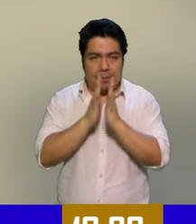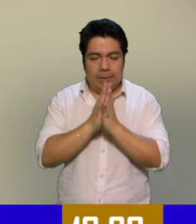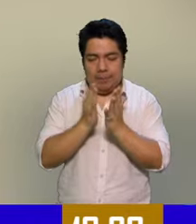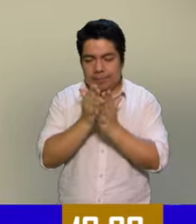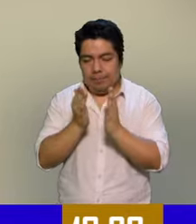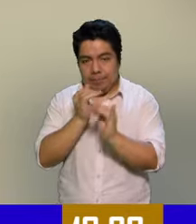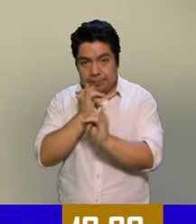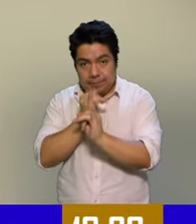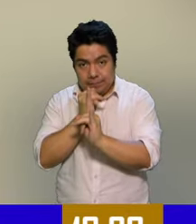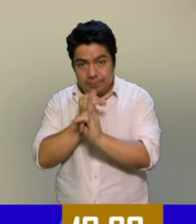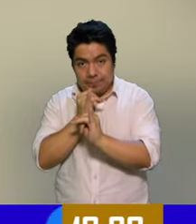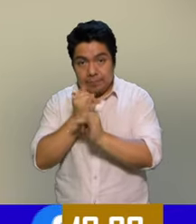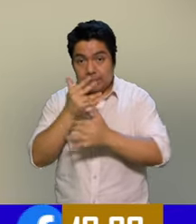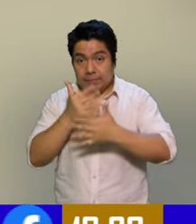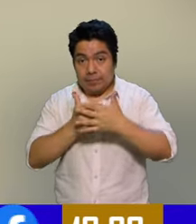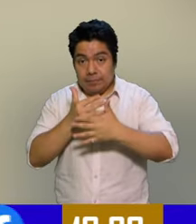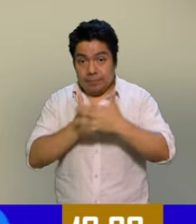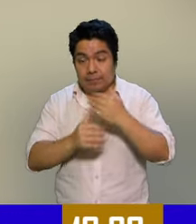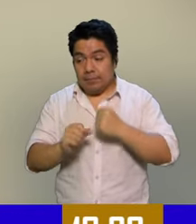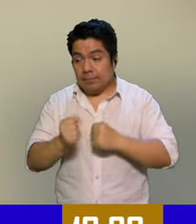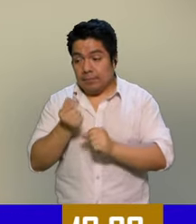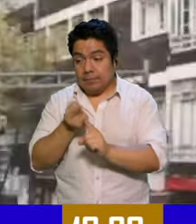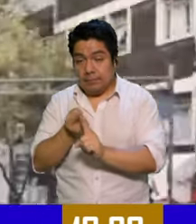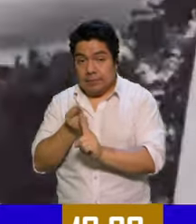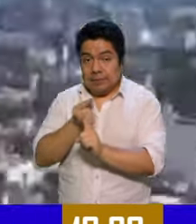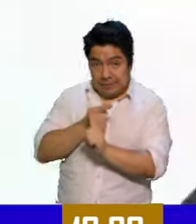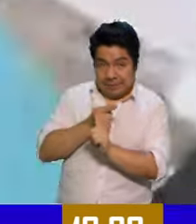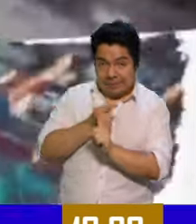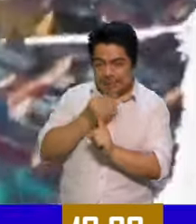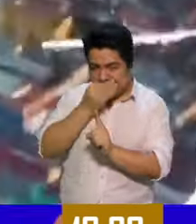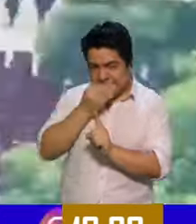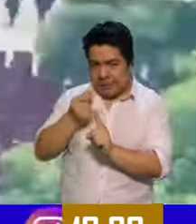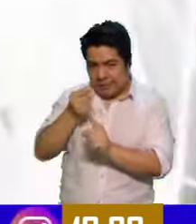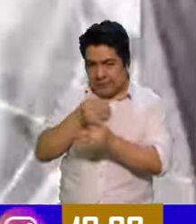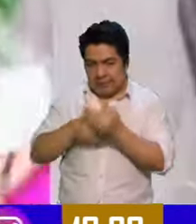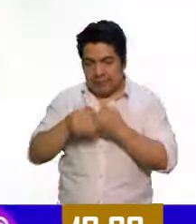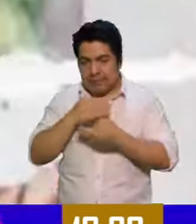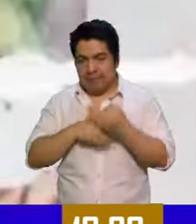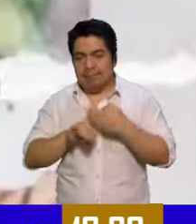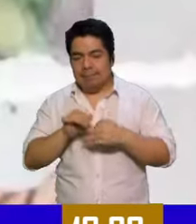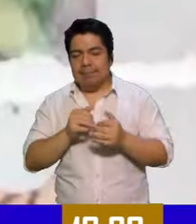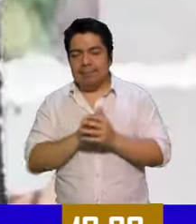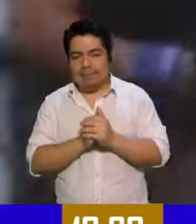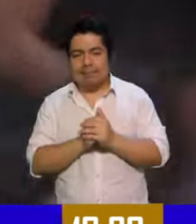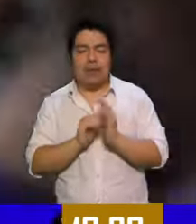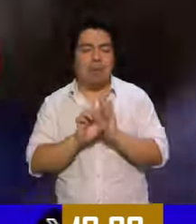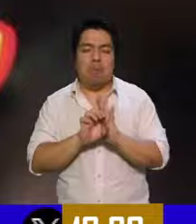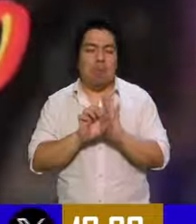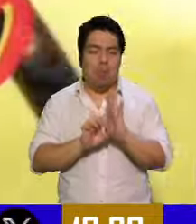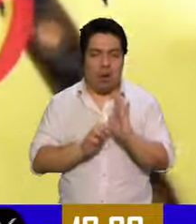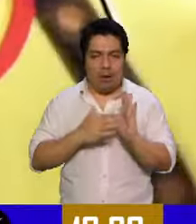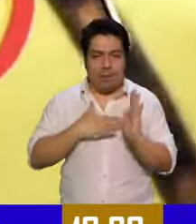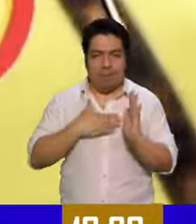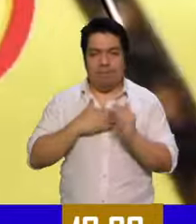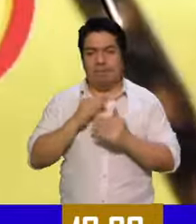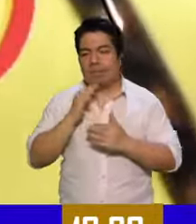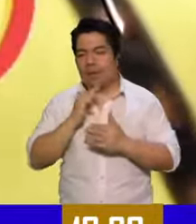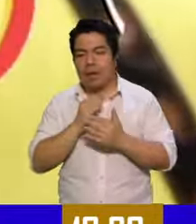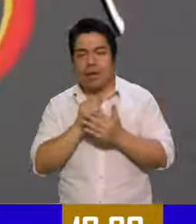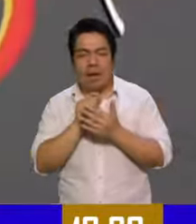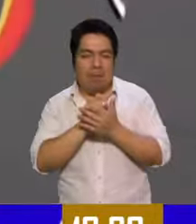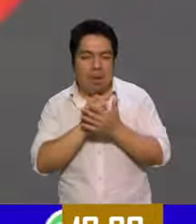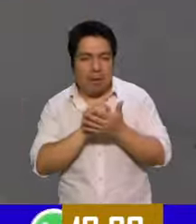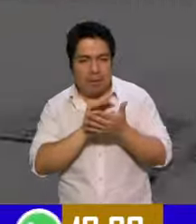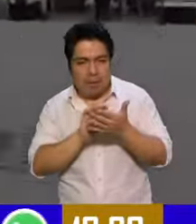web. Antes del 15 de septiembre, muy en Fiestas Patrias, se cierra nuestra convocatoria. O sea, yo lo puedo hacer, por ejemplo, un ensayo, puedo